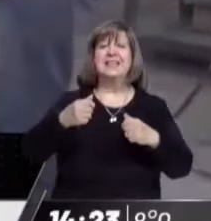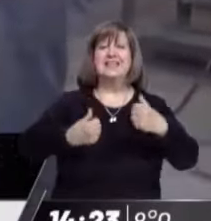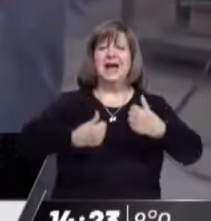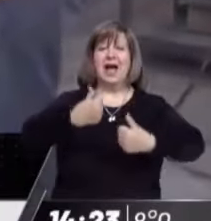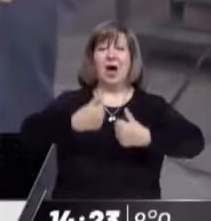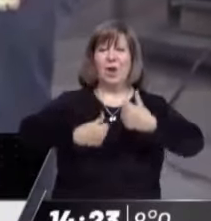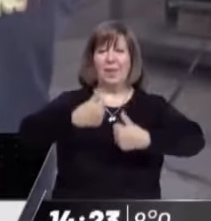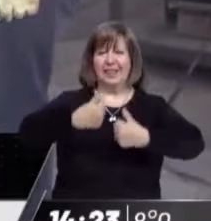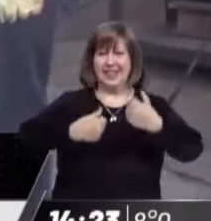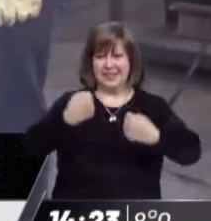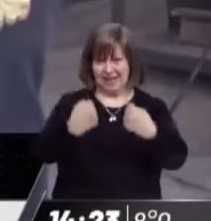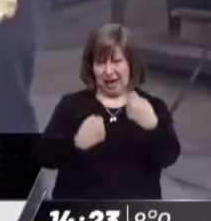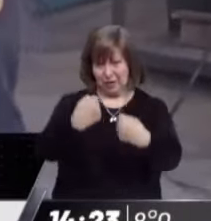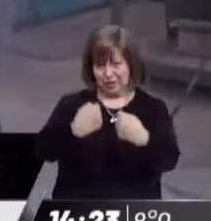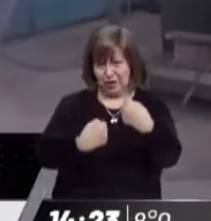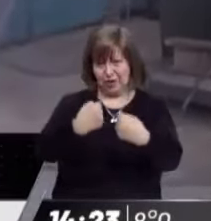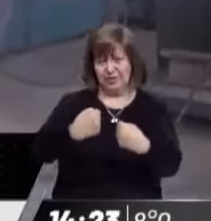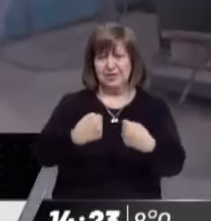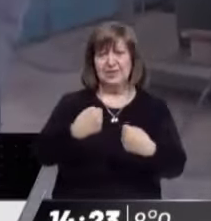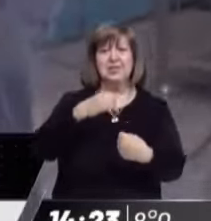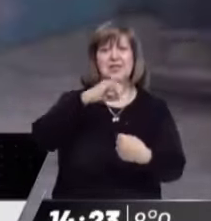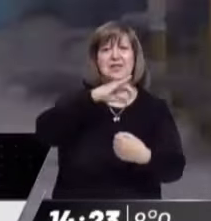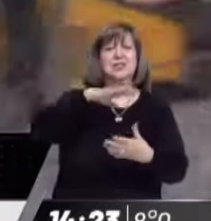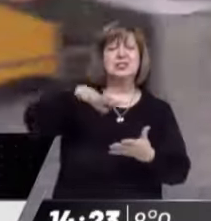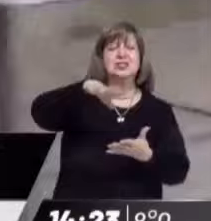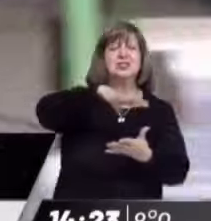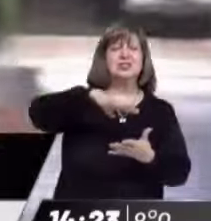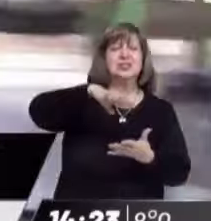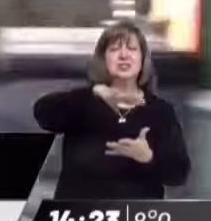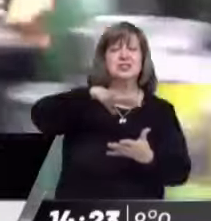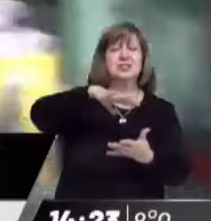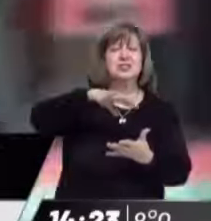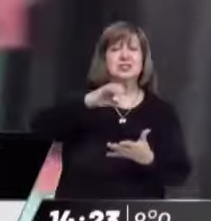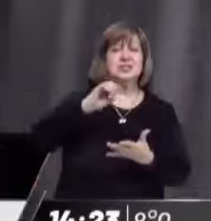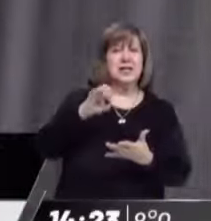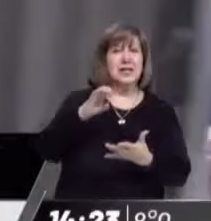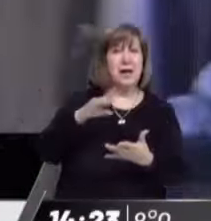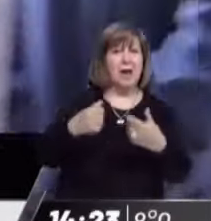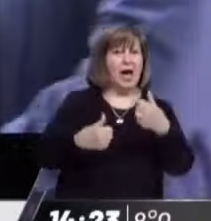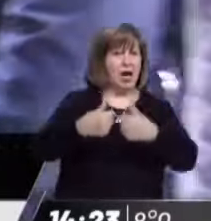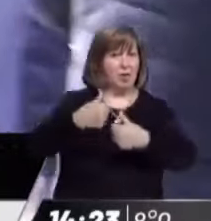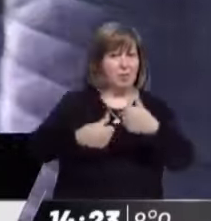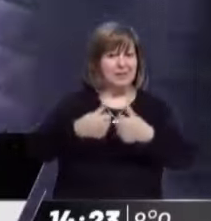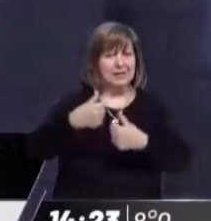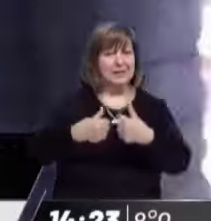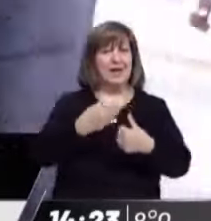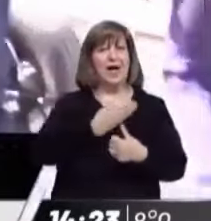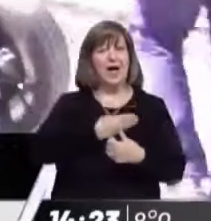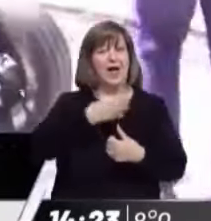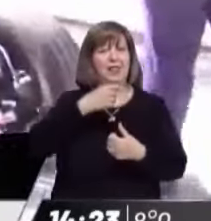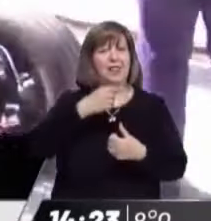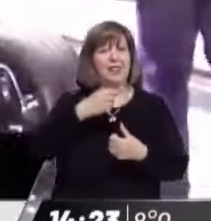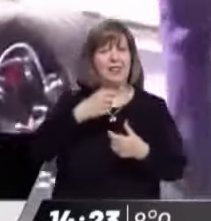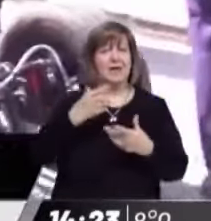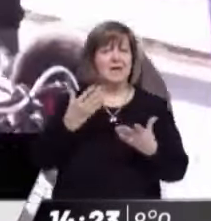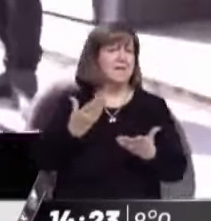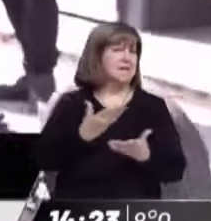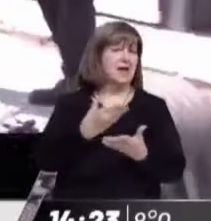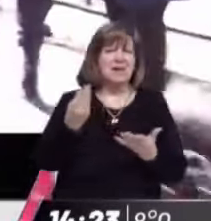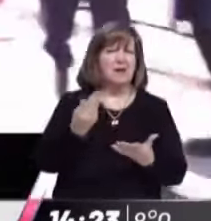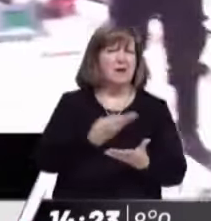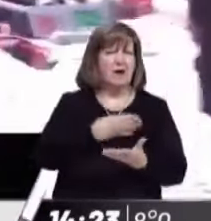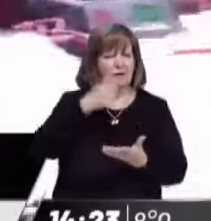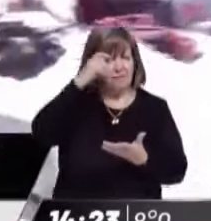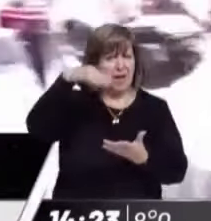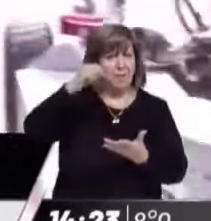las competencias. Se llama Zonal 4, ¿cómo es? En los tradicionales de la FEMAT de Mendoza. Que yo no tengo idea, ¿qué es